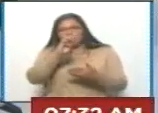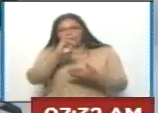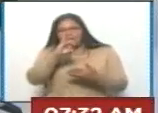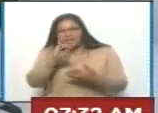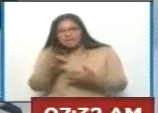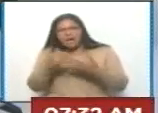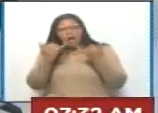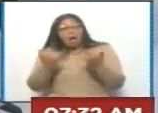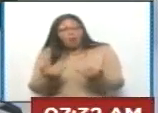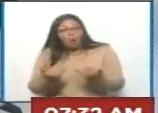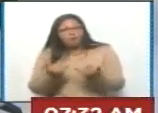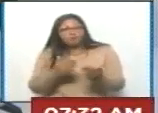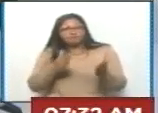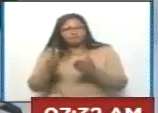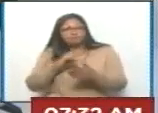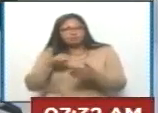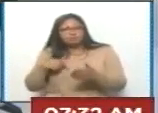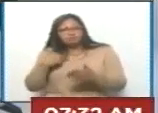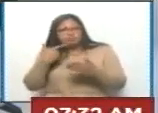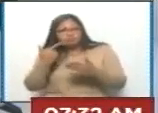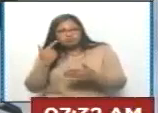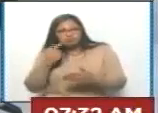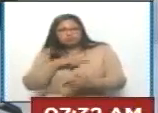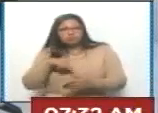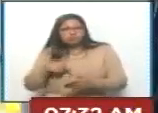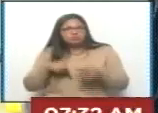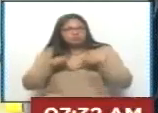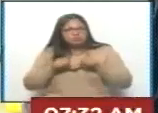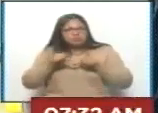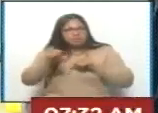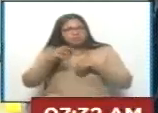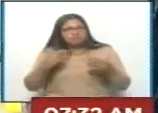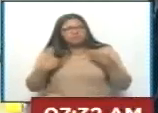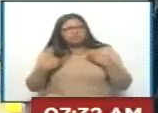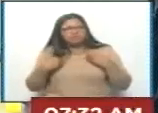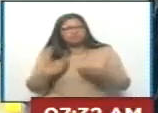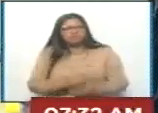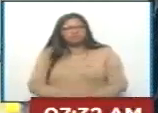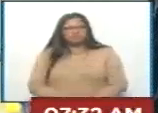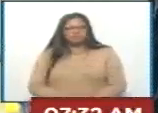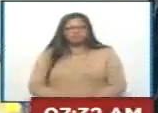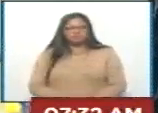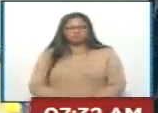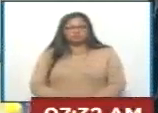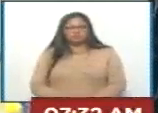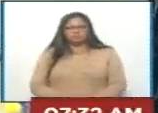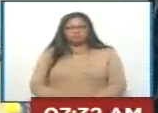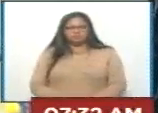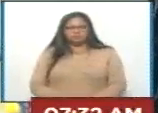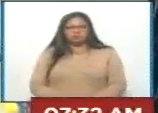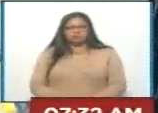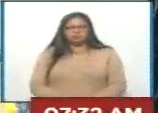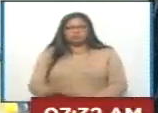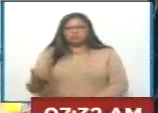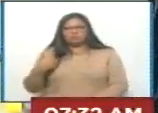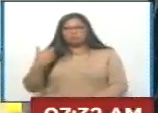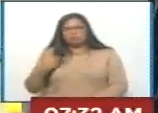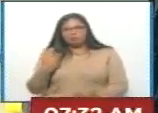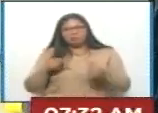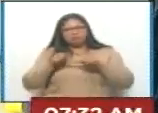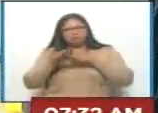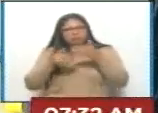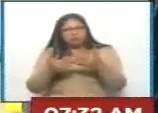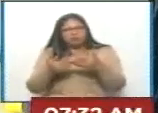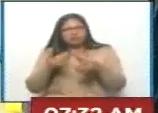momentos, nosotros todavía estamos viviendo, bueno, las consecuencias de